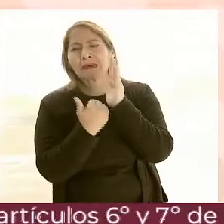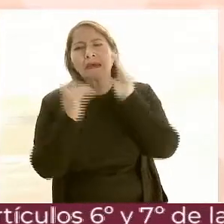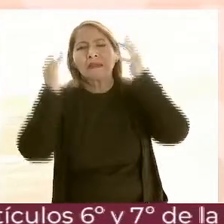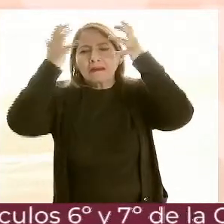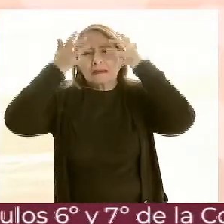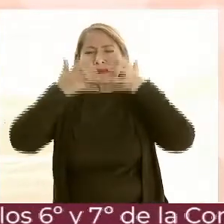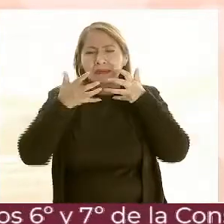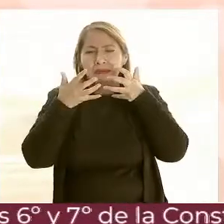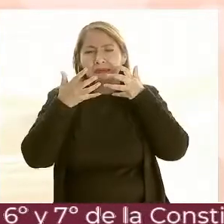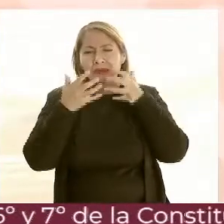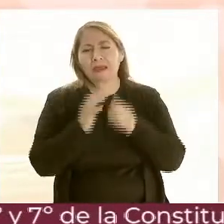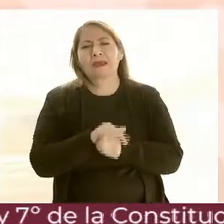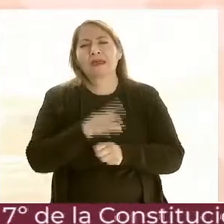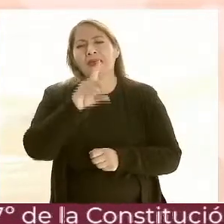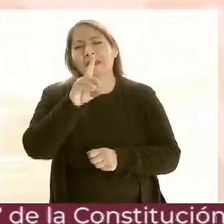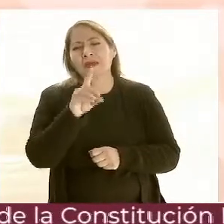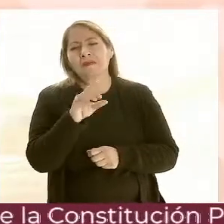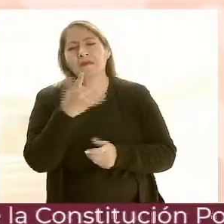delictiva.